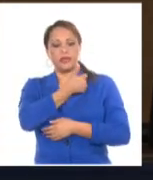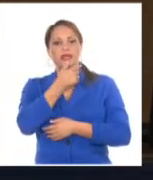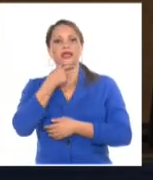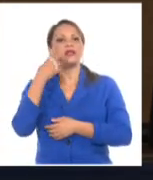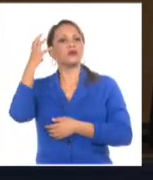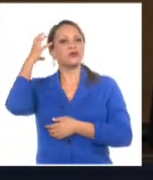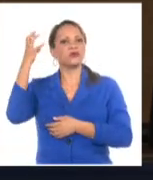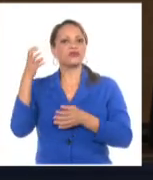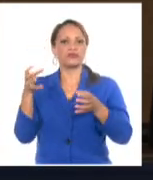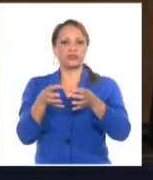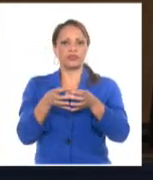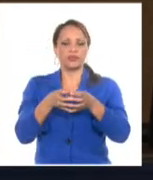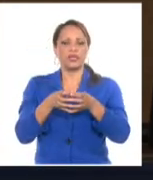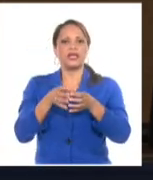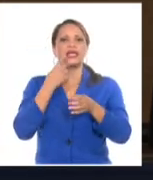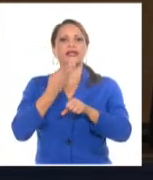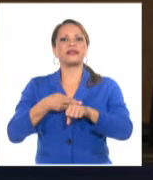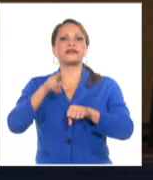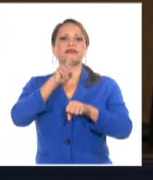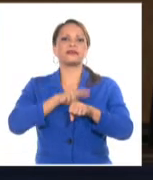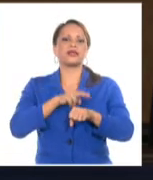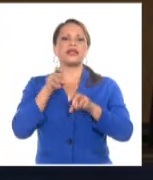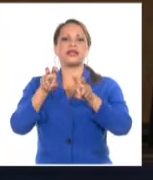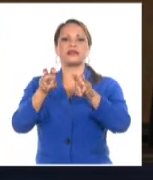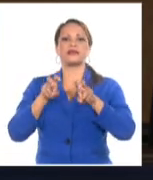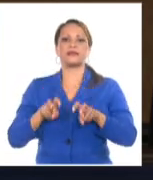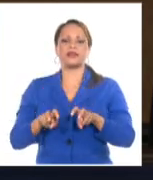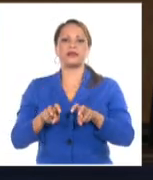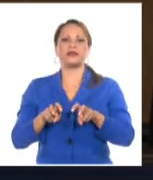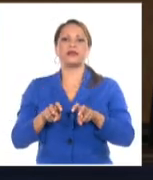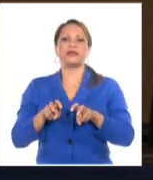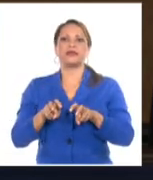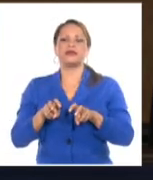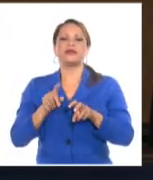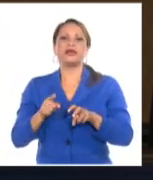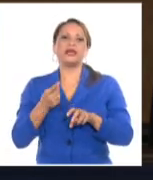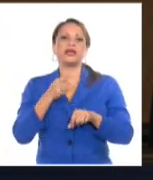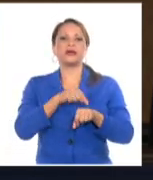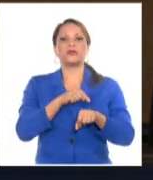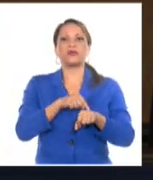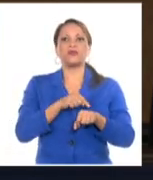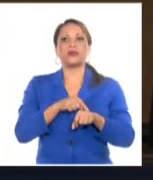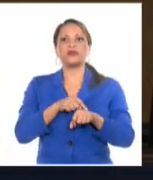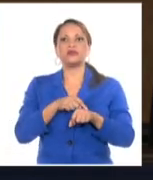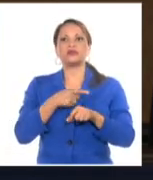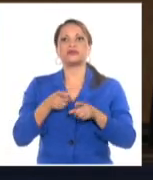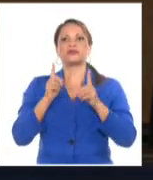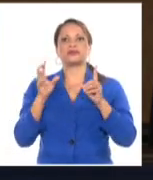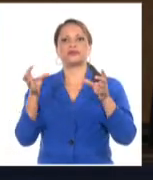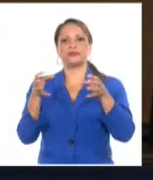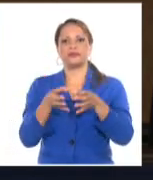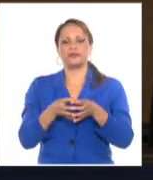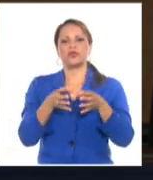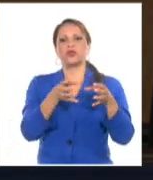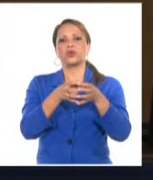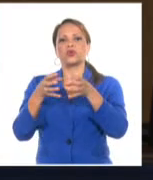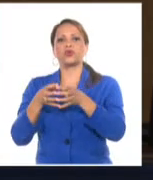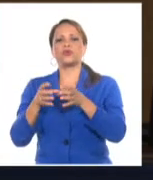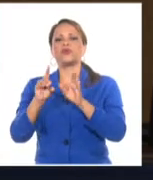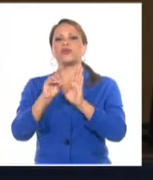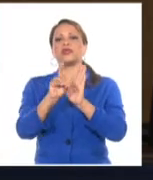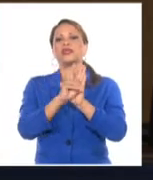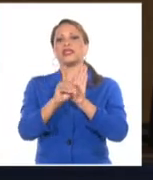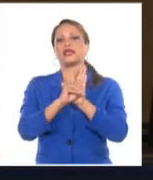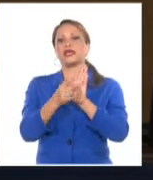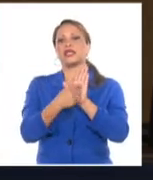que es el órgano que representa a la Asamblea mientras esta no esté sesionando. Y ahí están grupos de decretos, leyes y